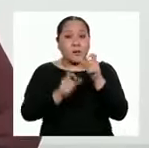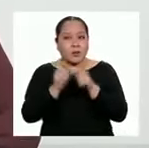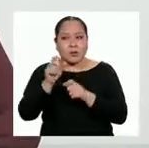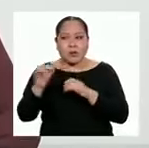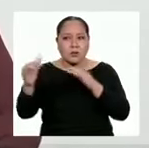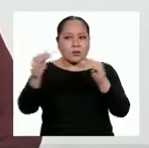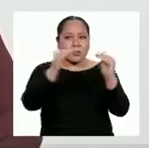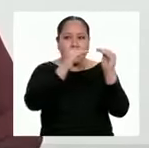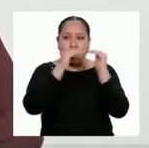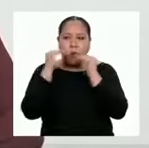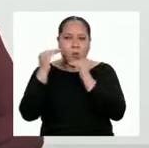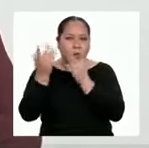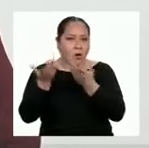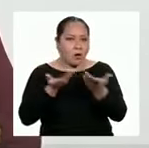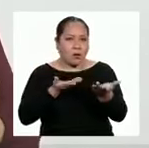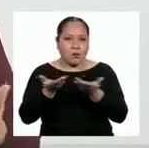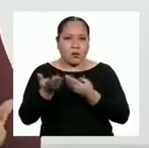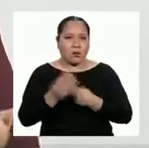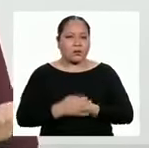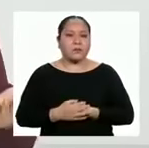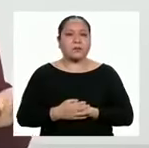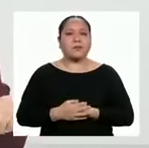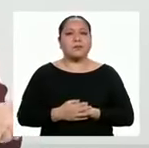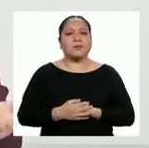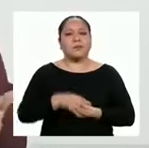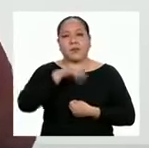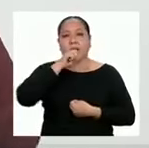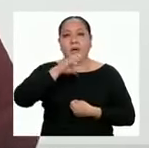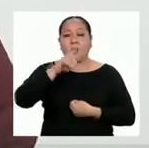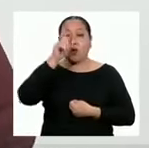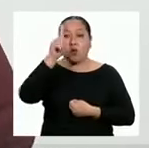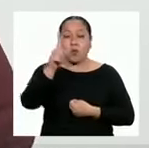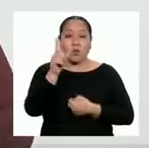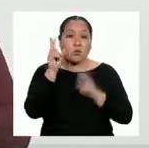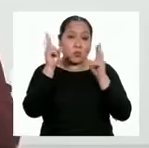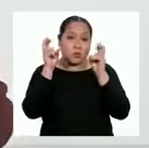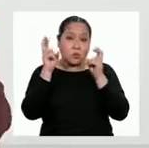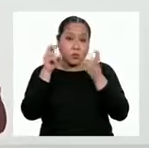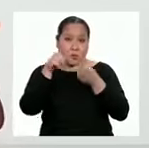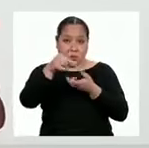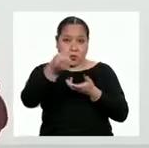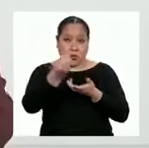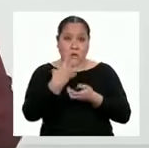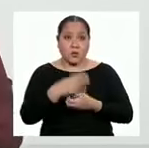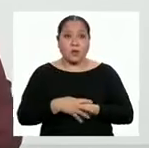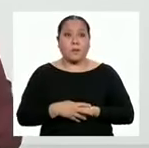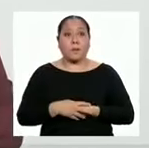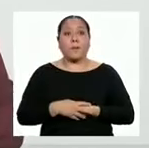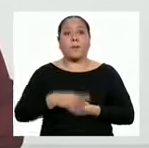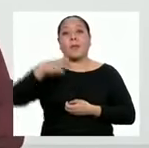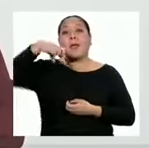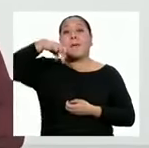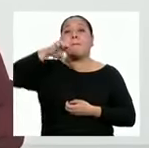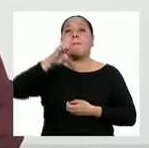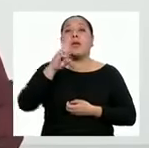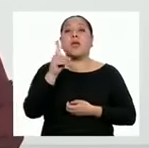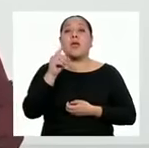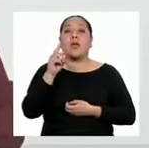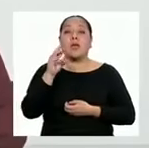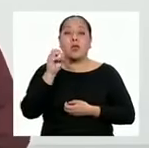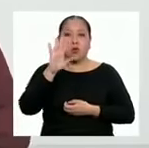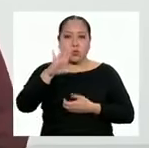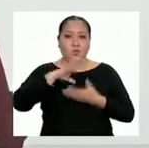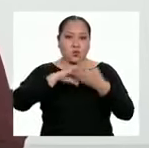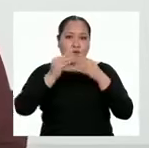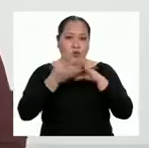mismo trato. Hablemos sobre uno de los casos que mencionaste anteriormente, el de Pedro. Sobre